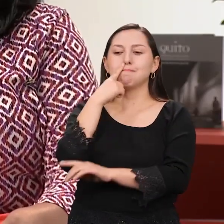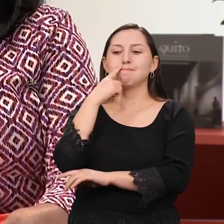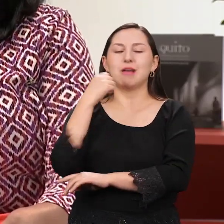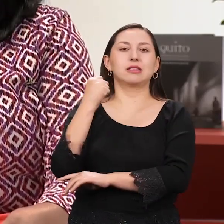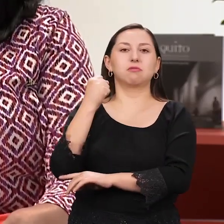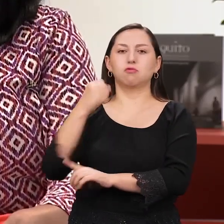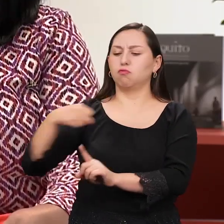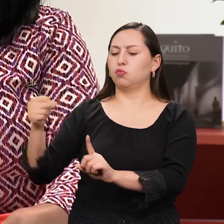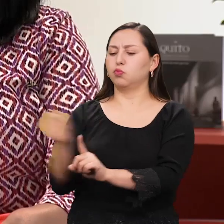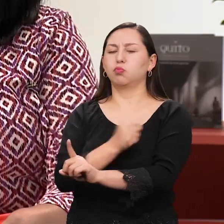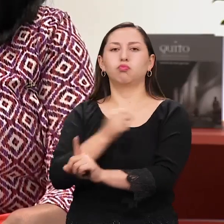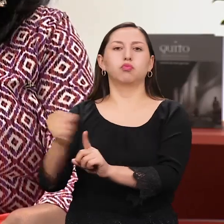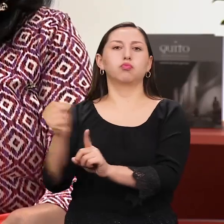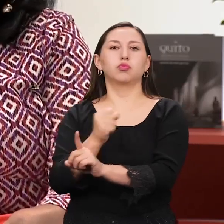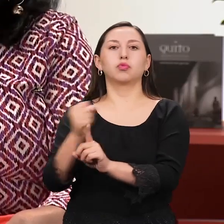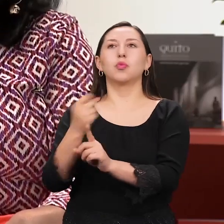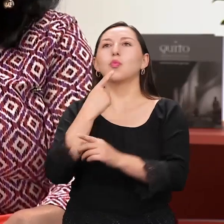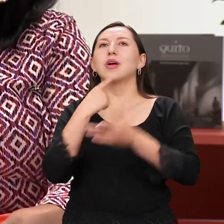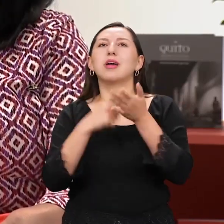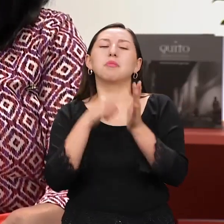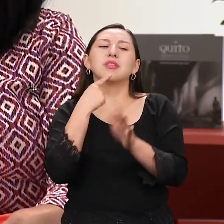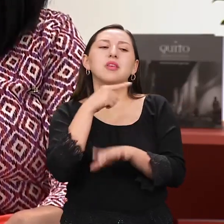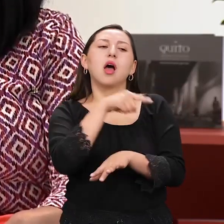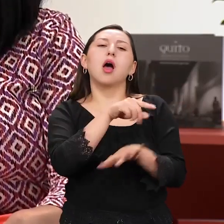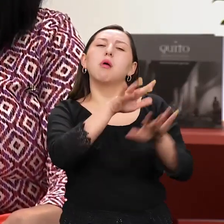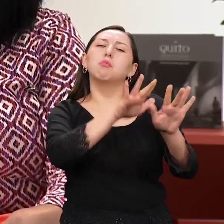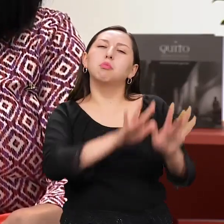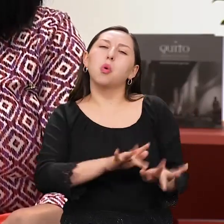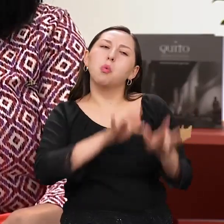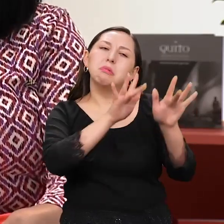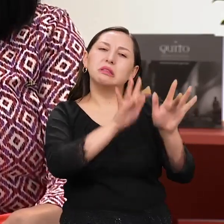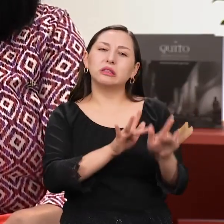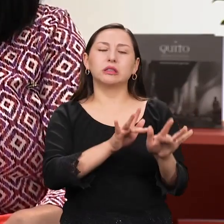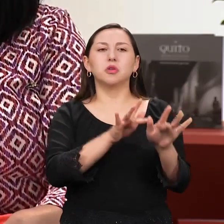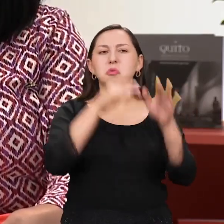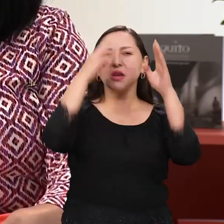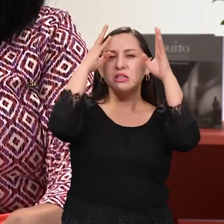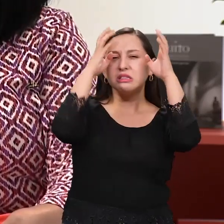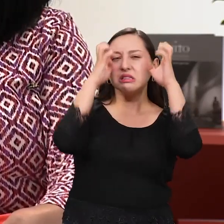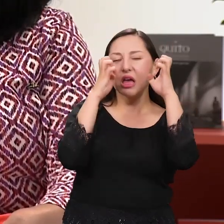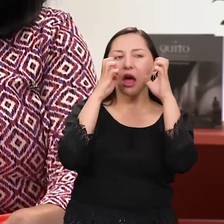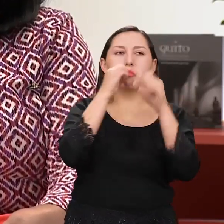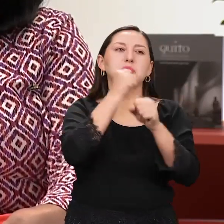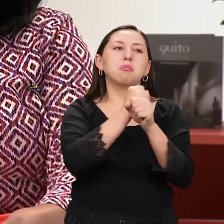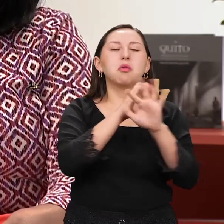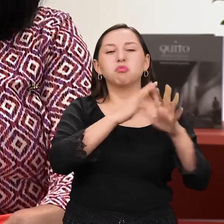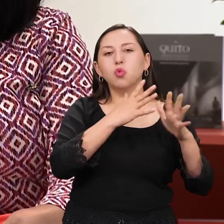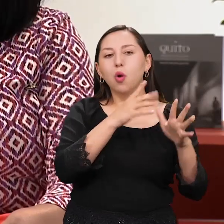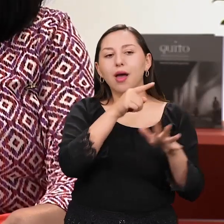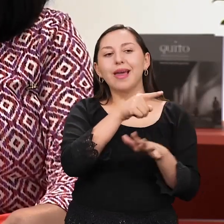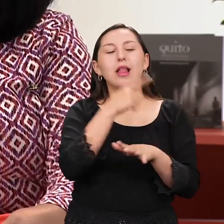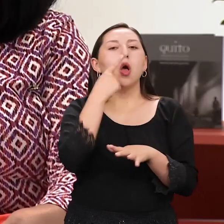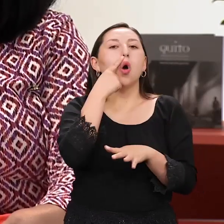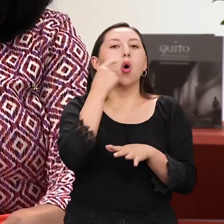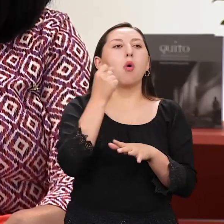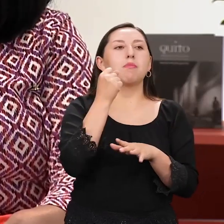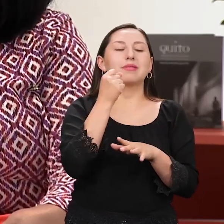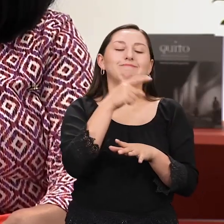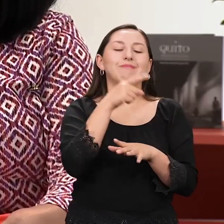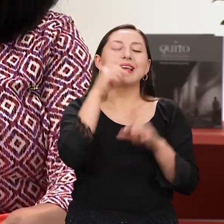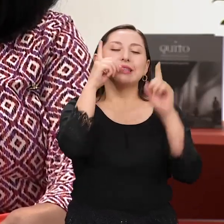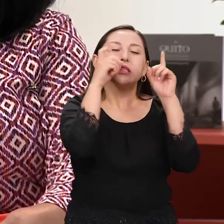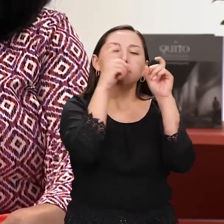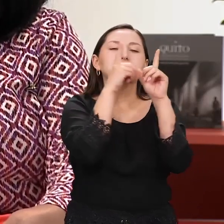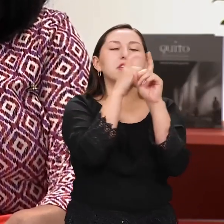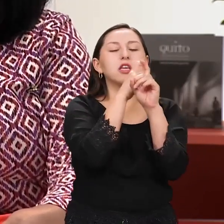más en la vida del agresor. No tenía trabajo, estaba estresado, estaba pasando por una situación complicada en su vida.